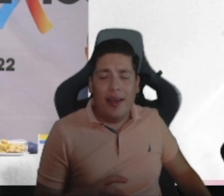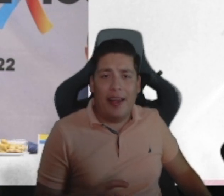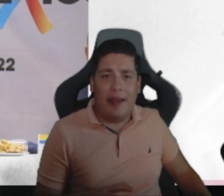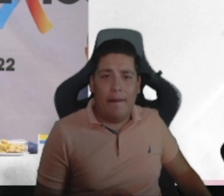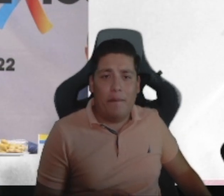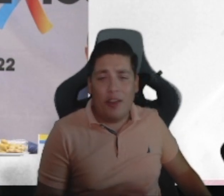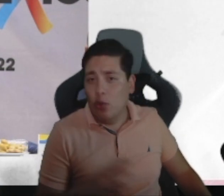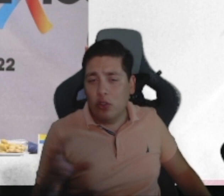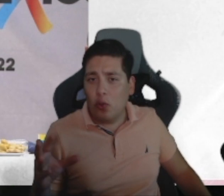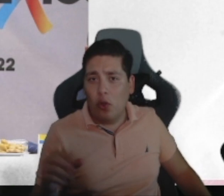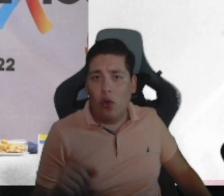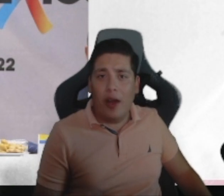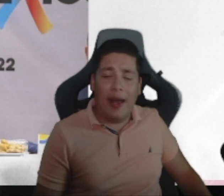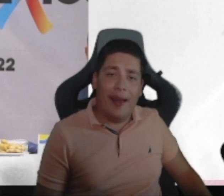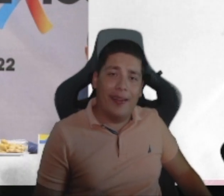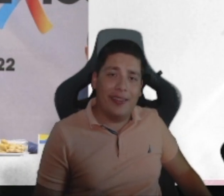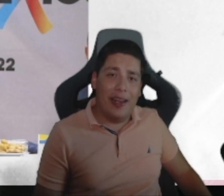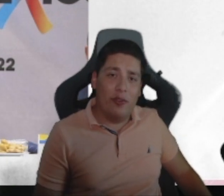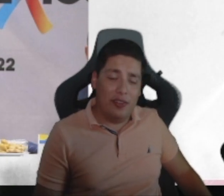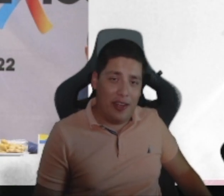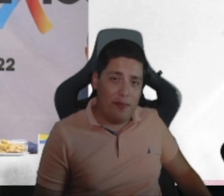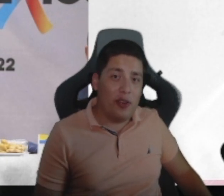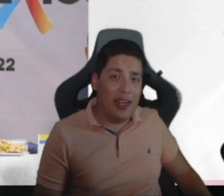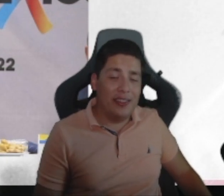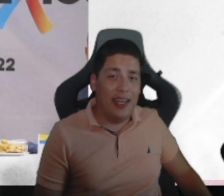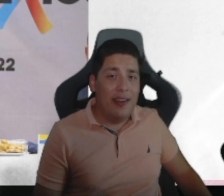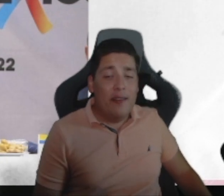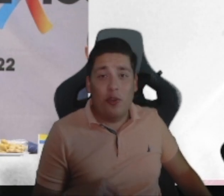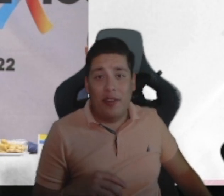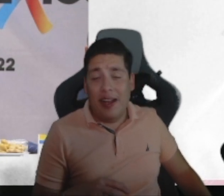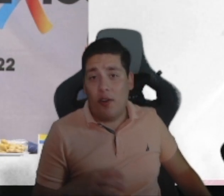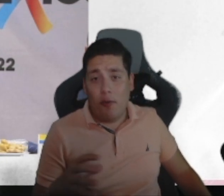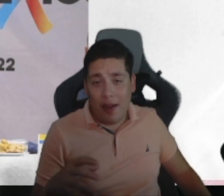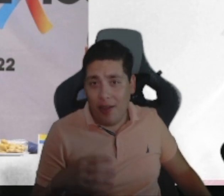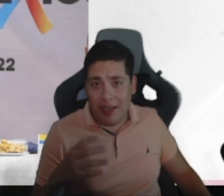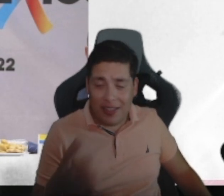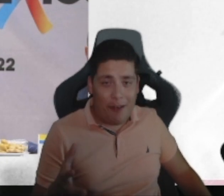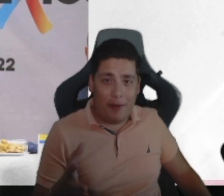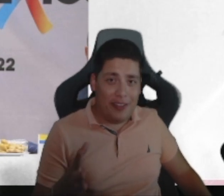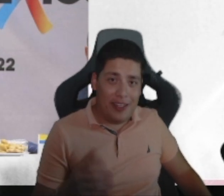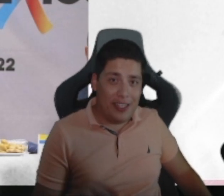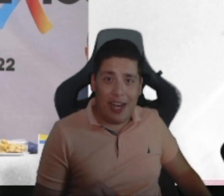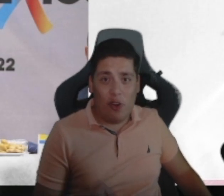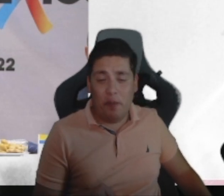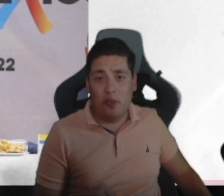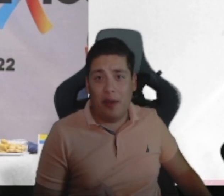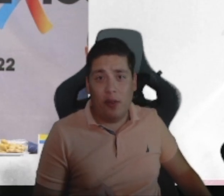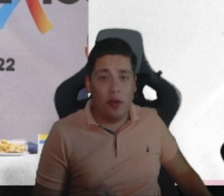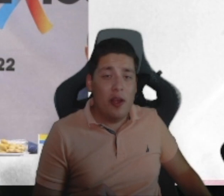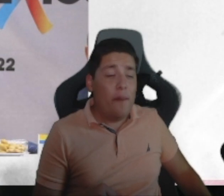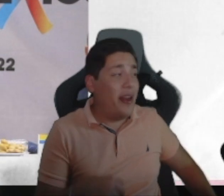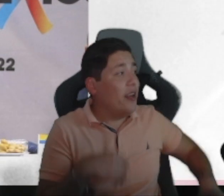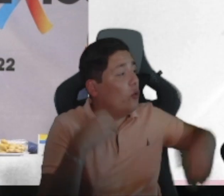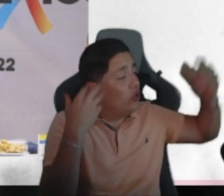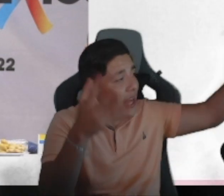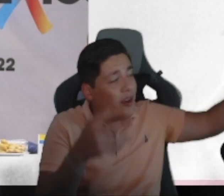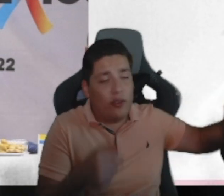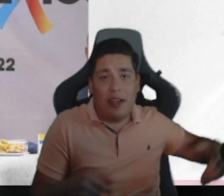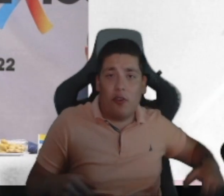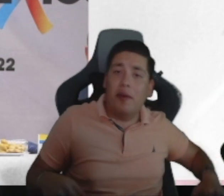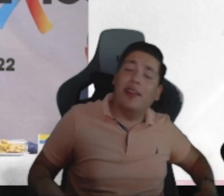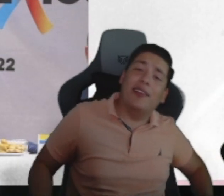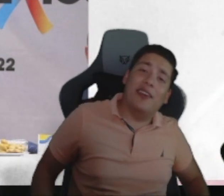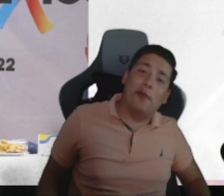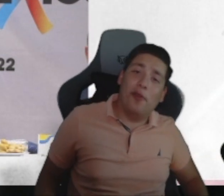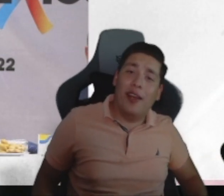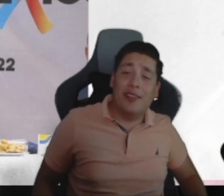fraude mayúsculo hacia nuestra democracia, donde le robaron la silla presidencial a López Obrador para incrustarnos